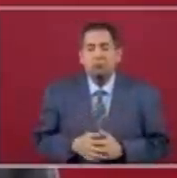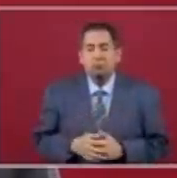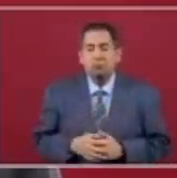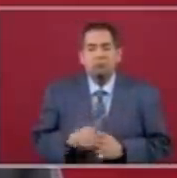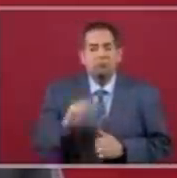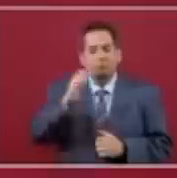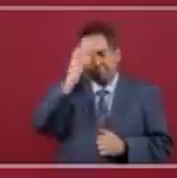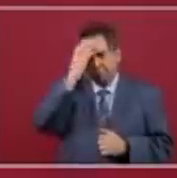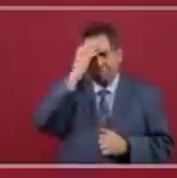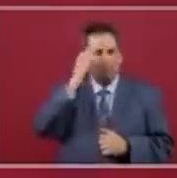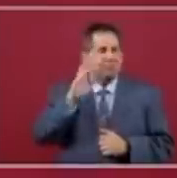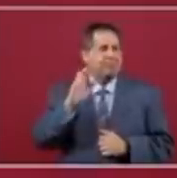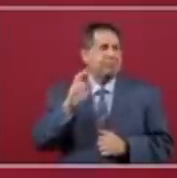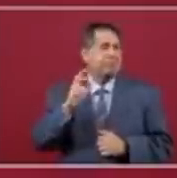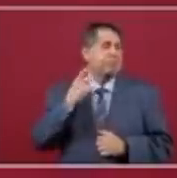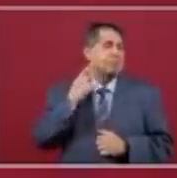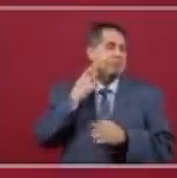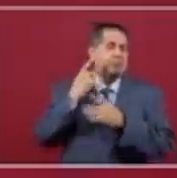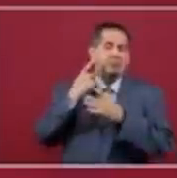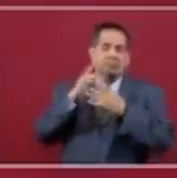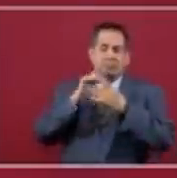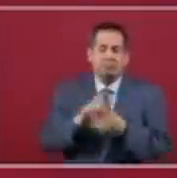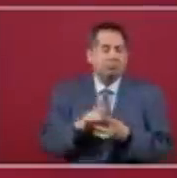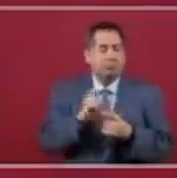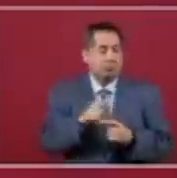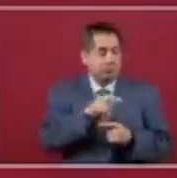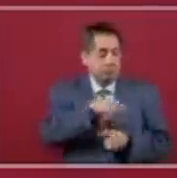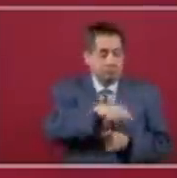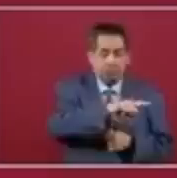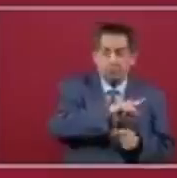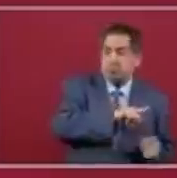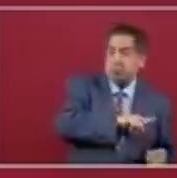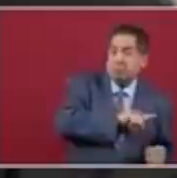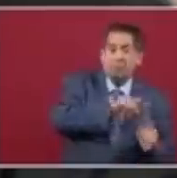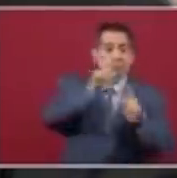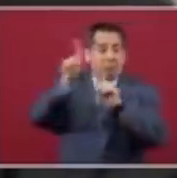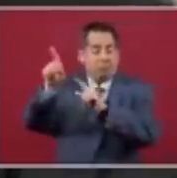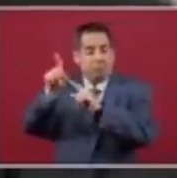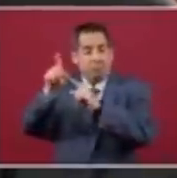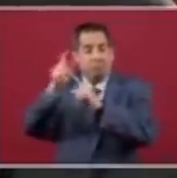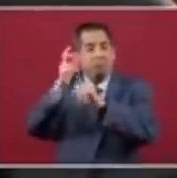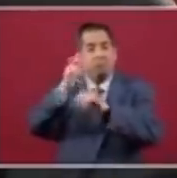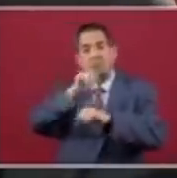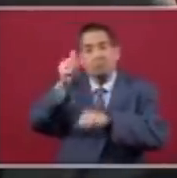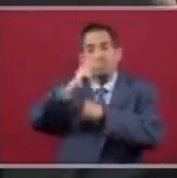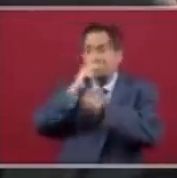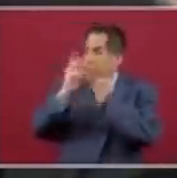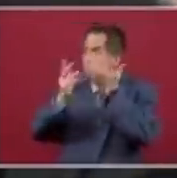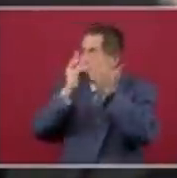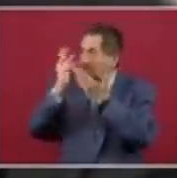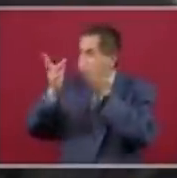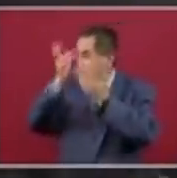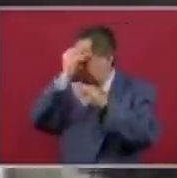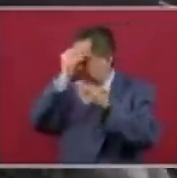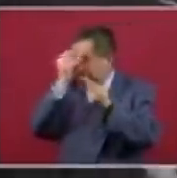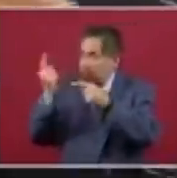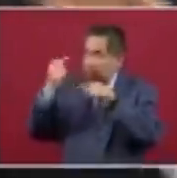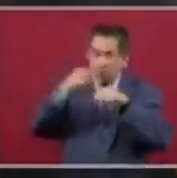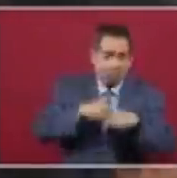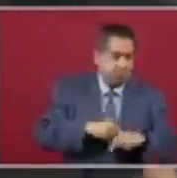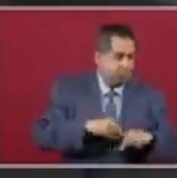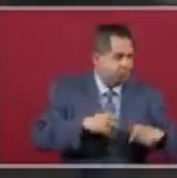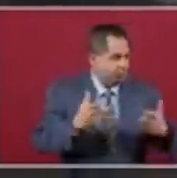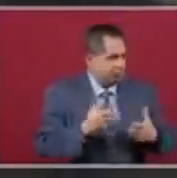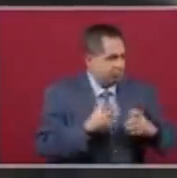famosas políticas públicas, se iban al extranjero a tomar cursos y era para eso, para venir a